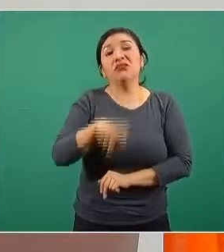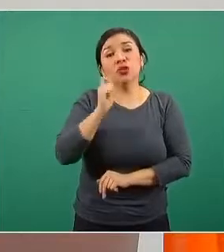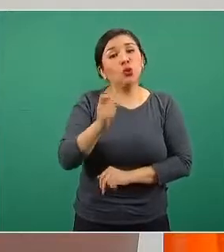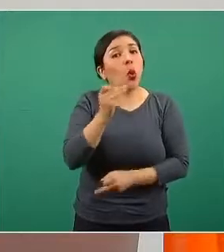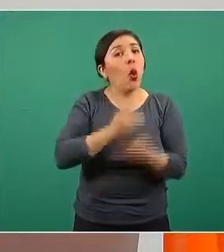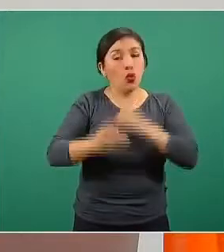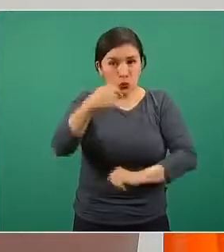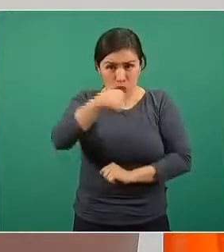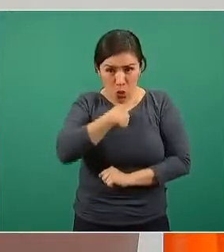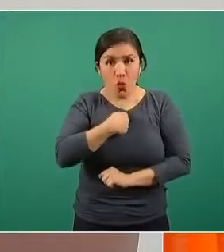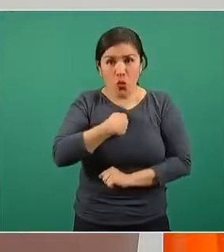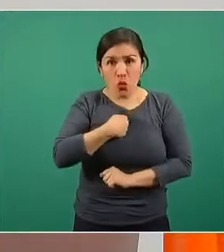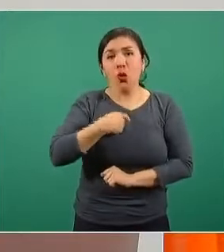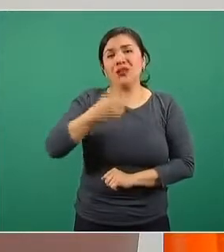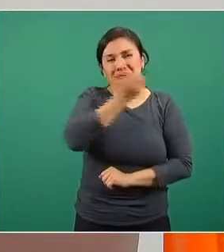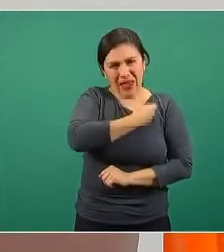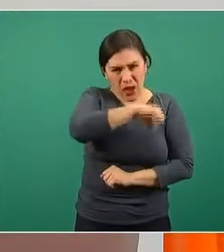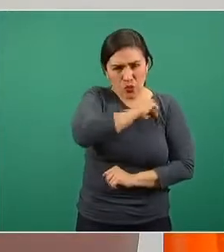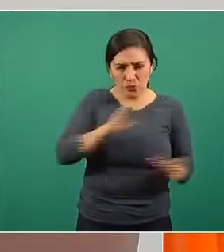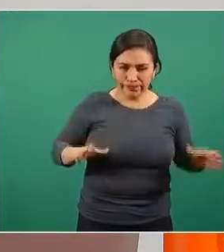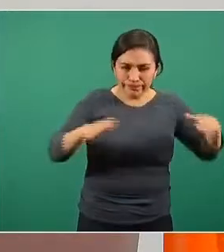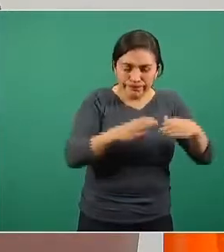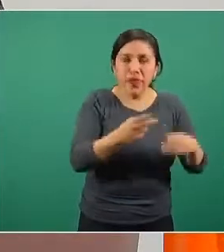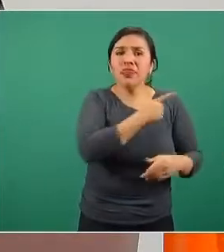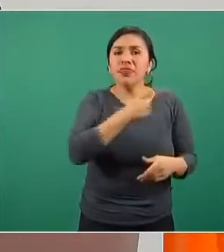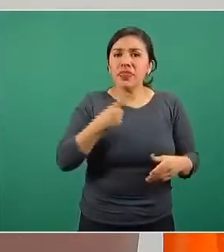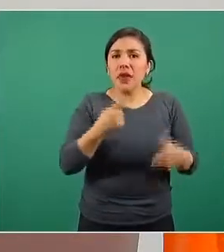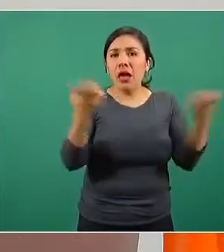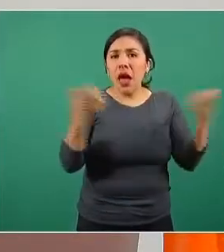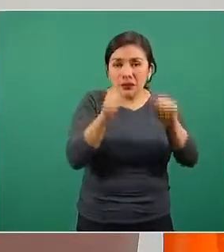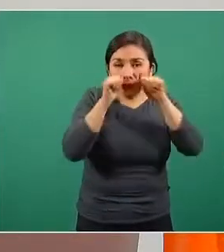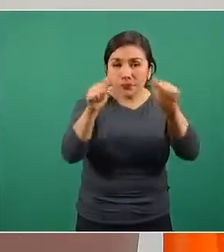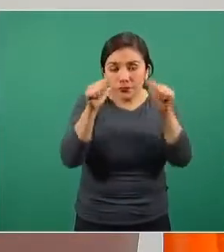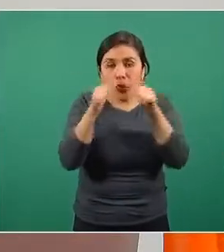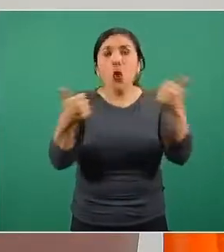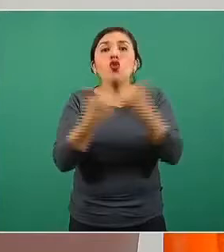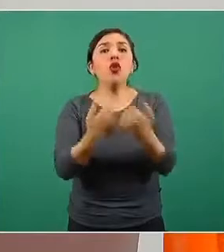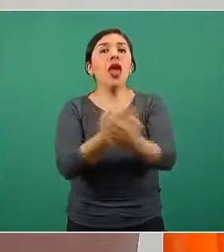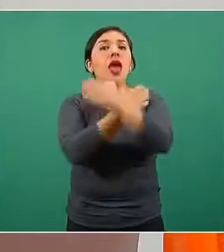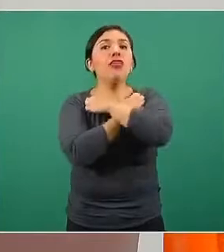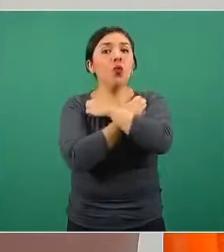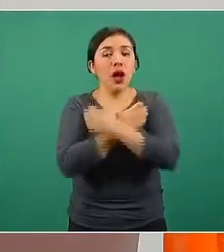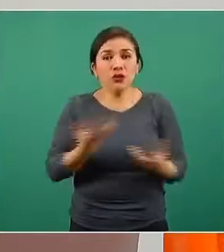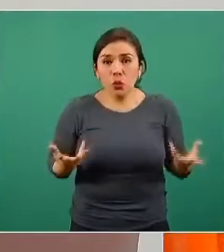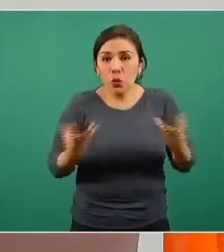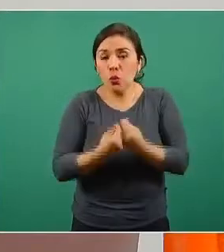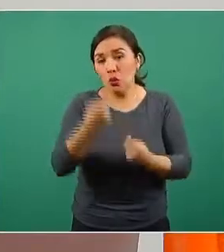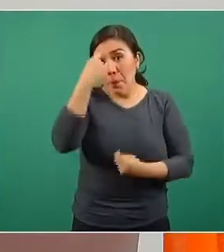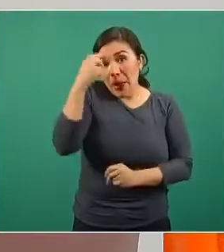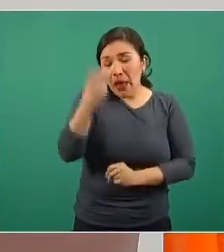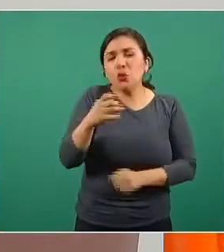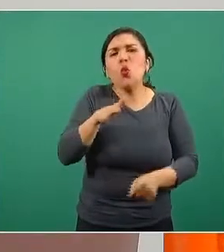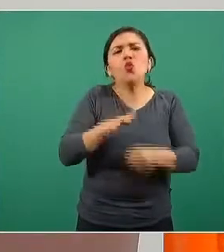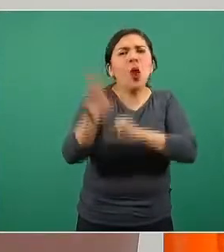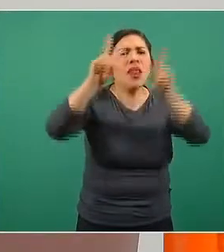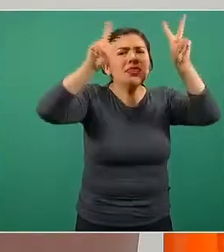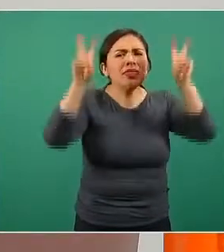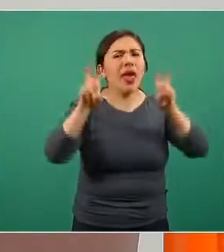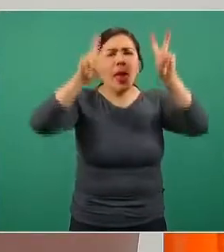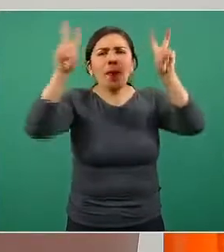de nosotros desde el sector salud trabajar con el sector educativo para que los contenidos